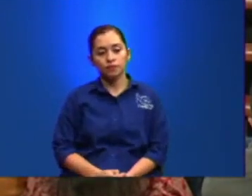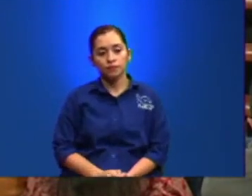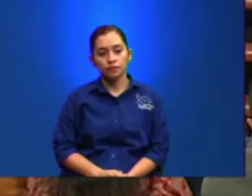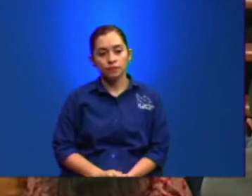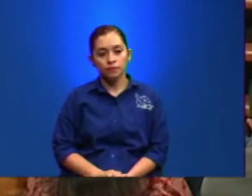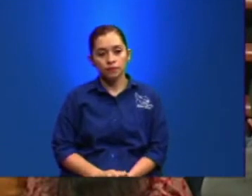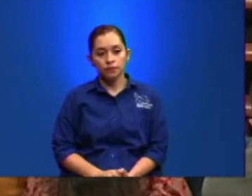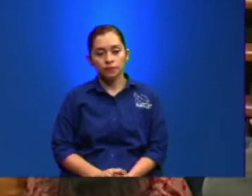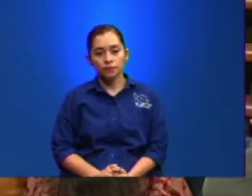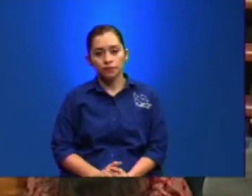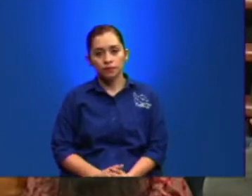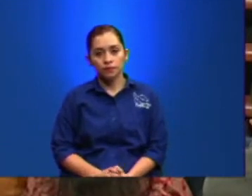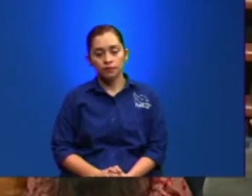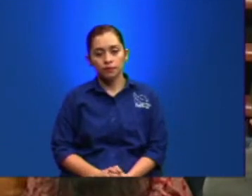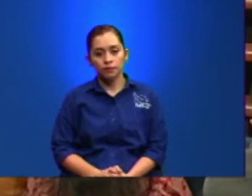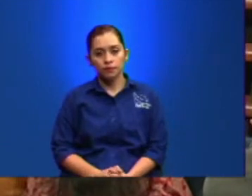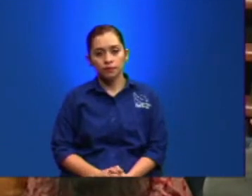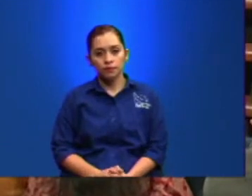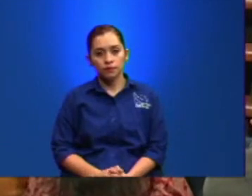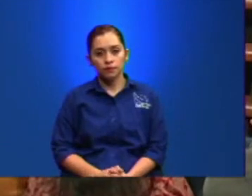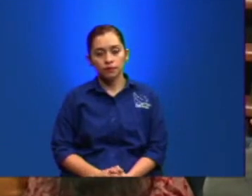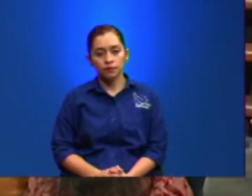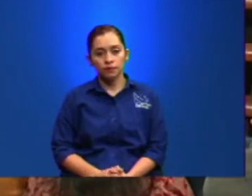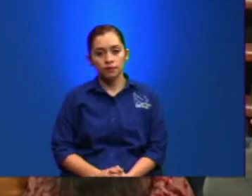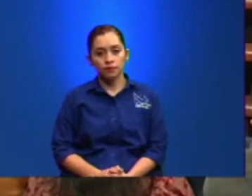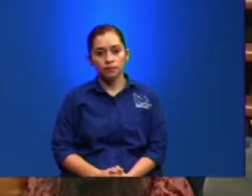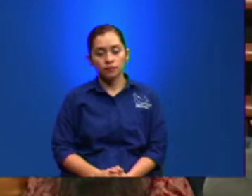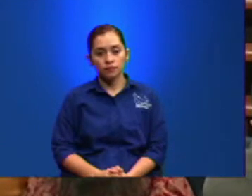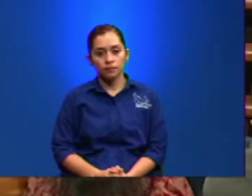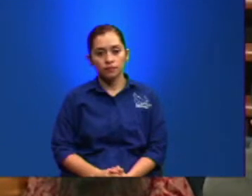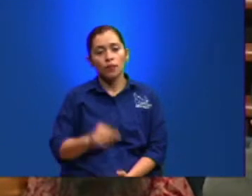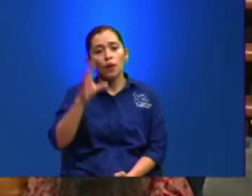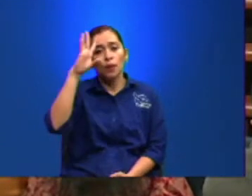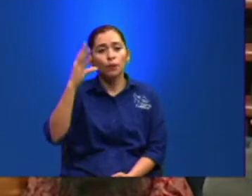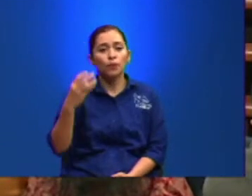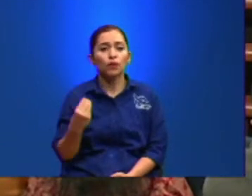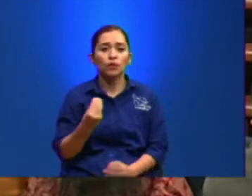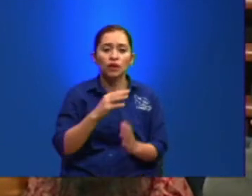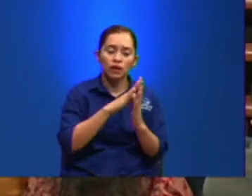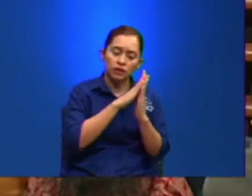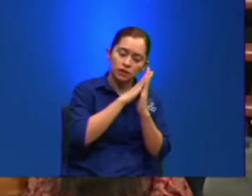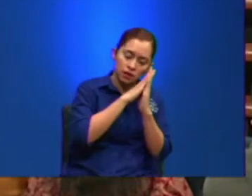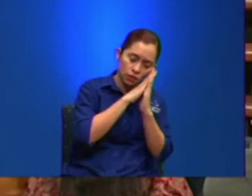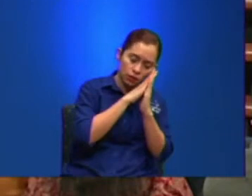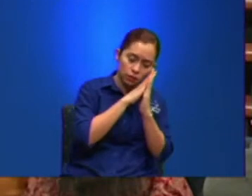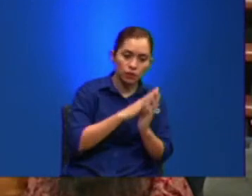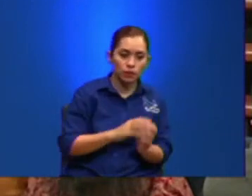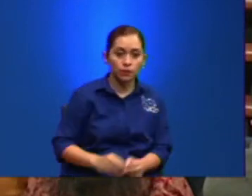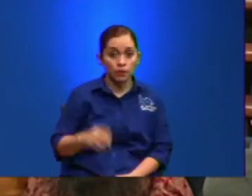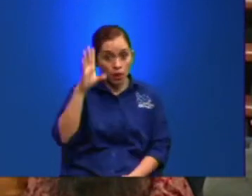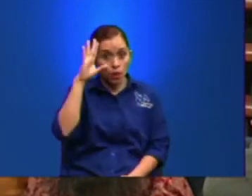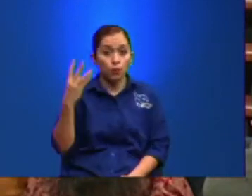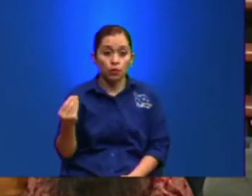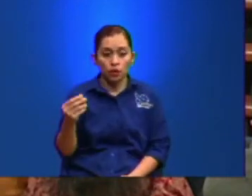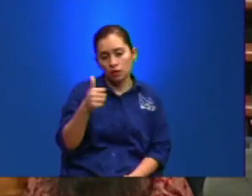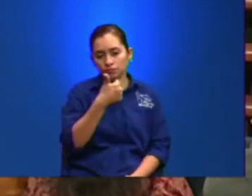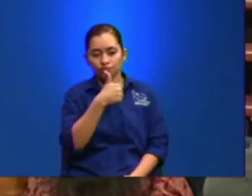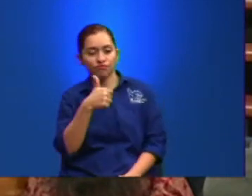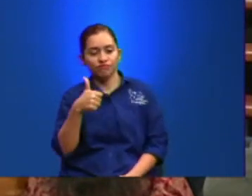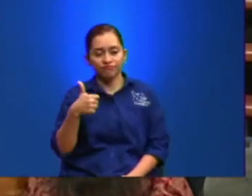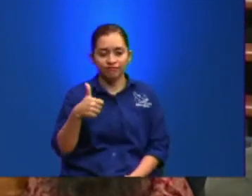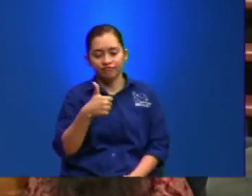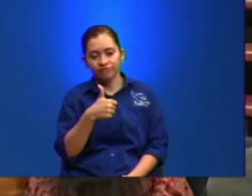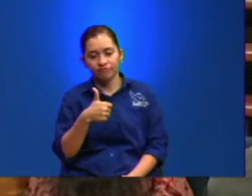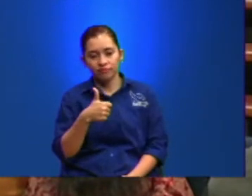de dios pero pues porque se durmió y porque se echó los trabajos porque estos